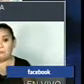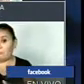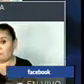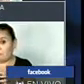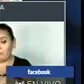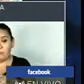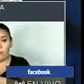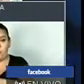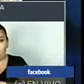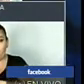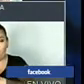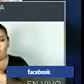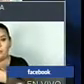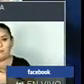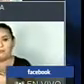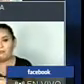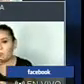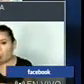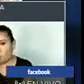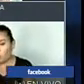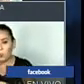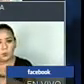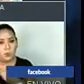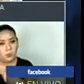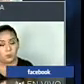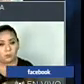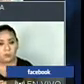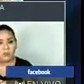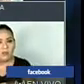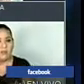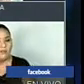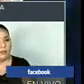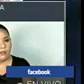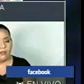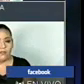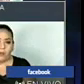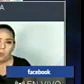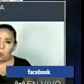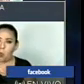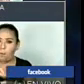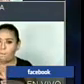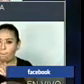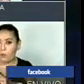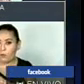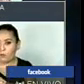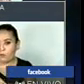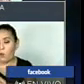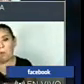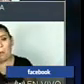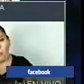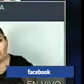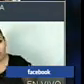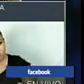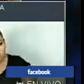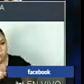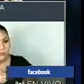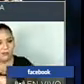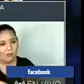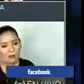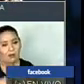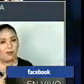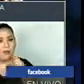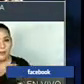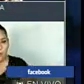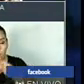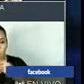a esta comisión o a esta convocatoria, está negando sus votos o la negociación posible que se pueda tener